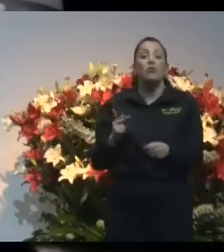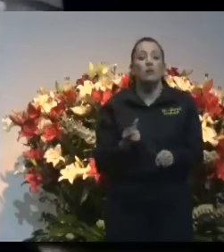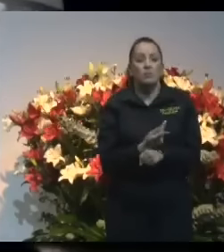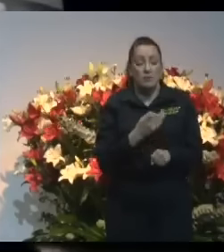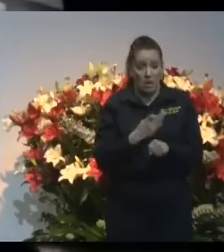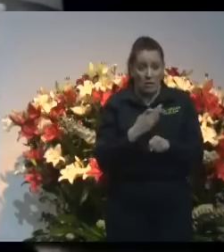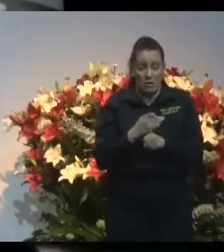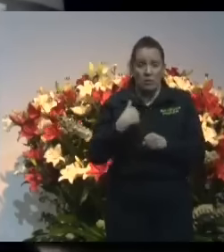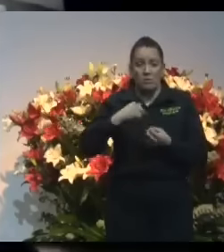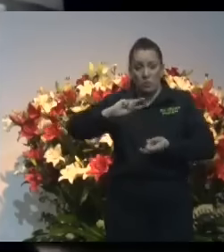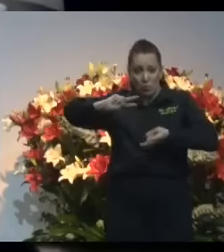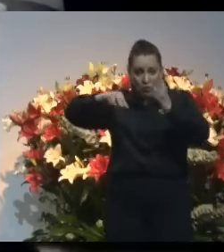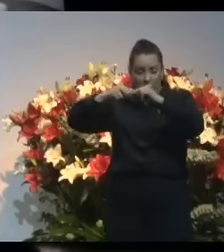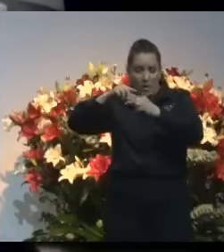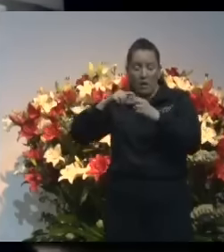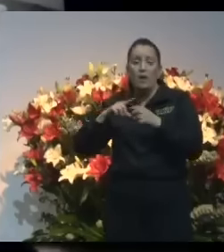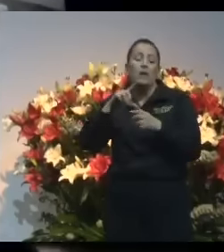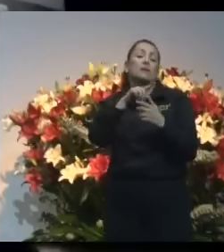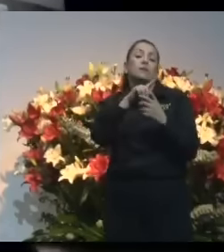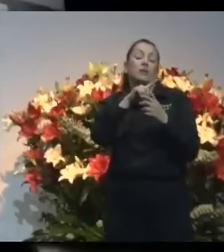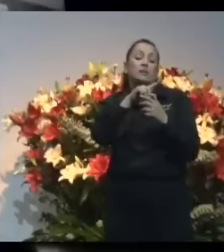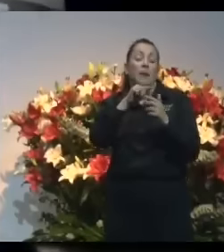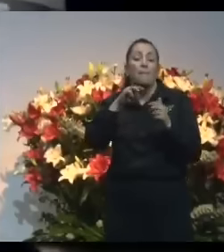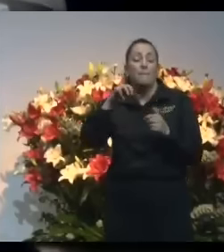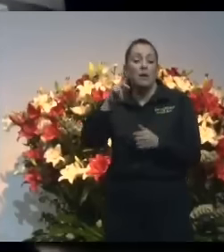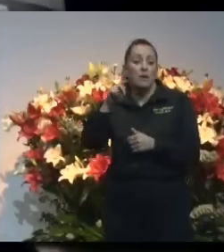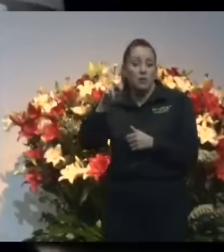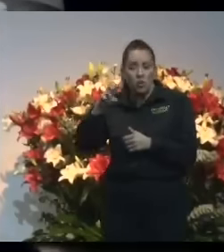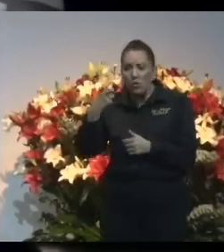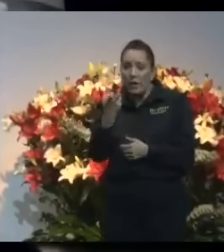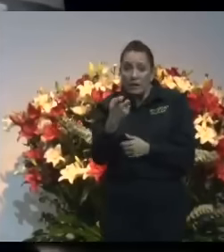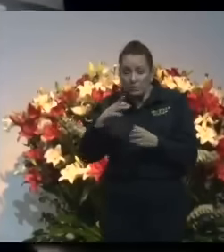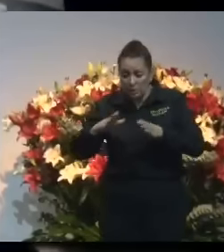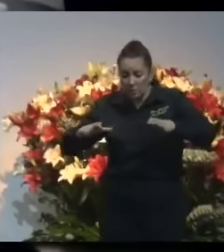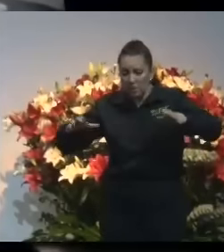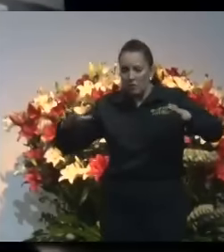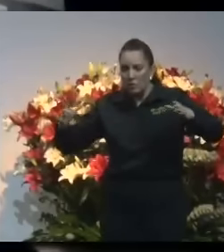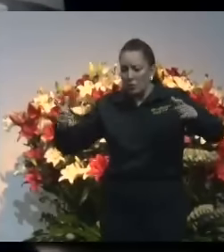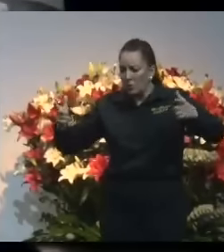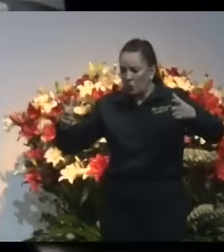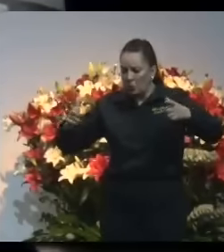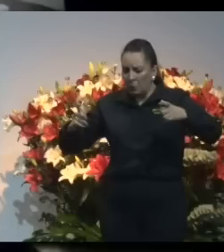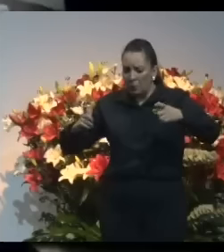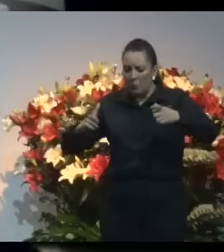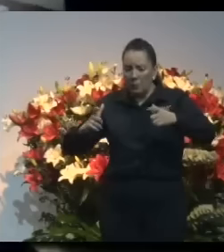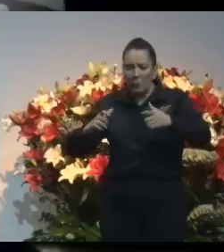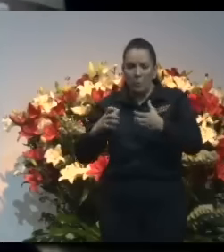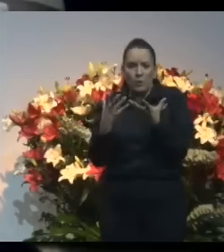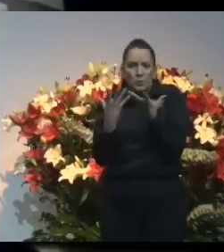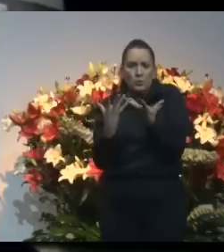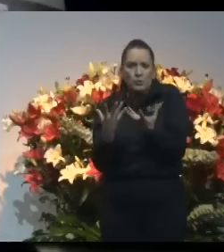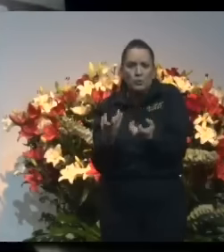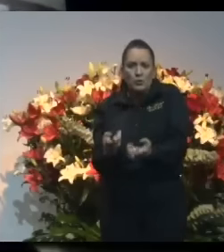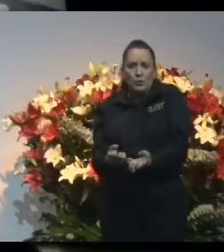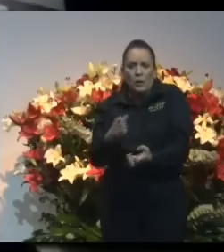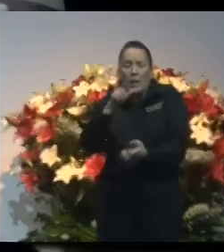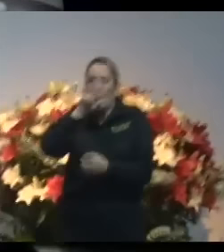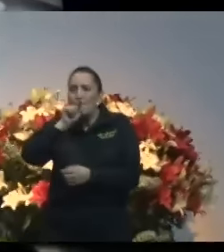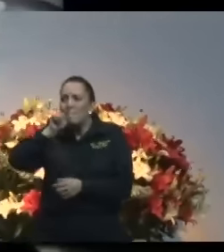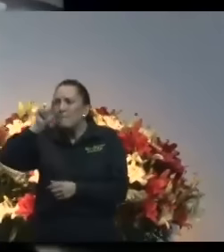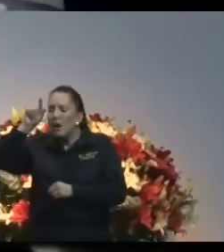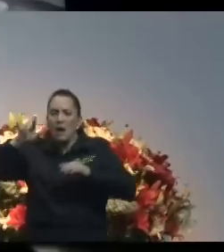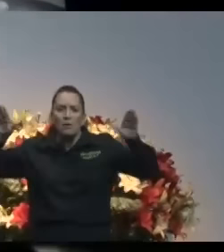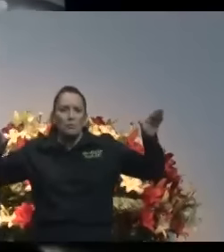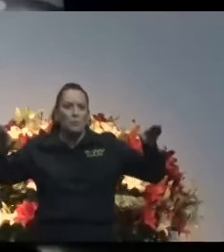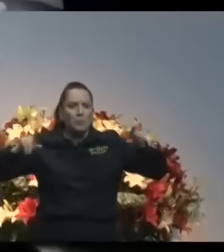estar en la laguna de Zumpango y fue muy trágico ver cómo se secó y cómo todas las aves migratorias no sabemos hoy dónde están.